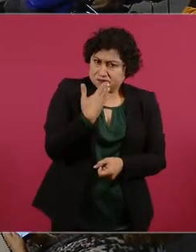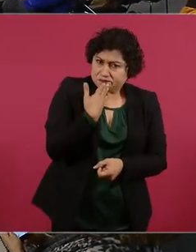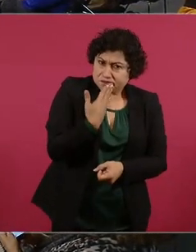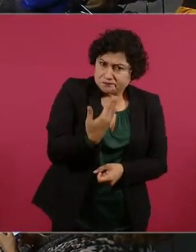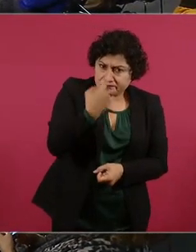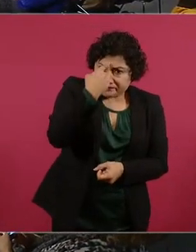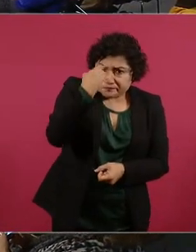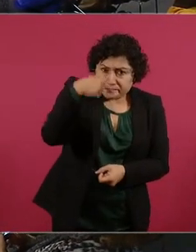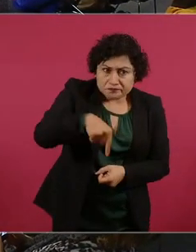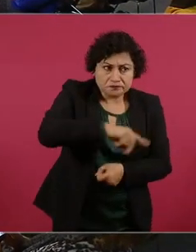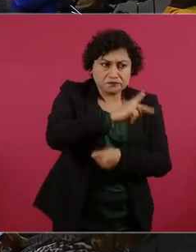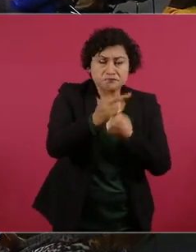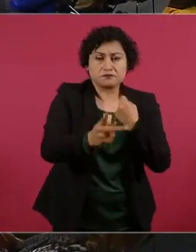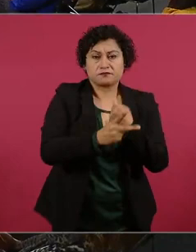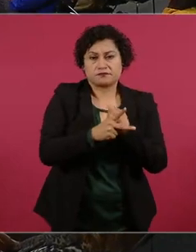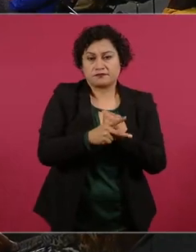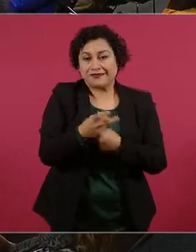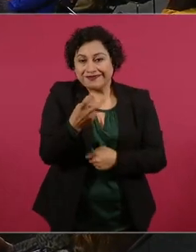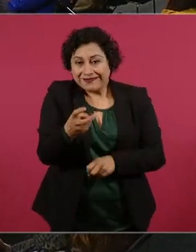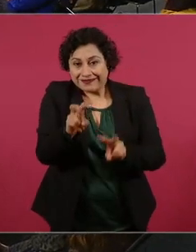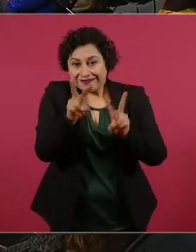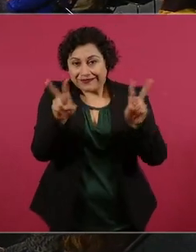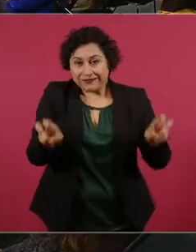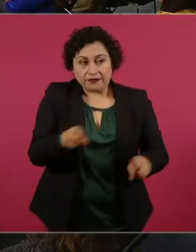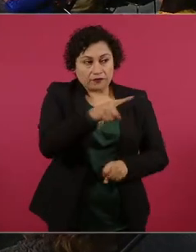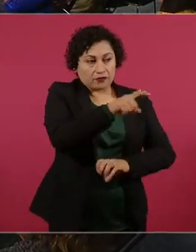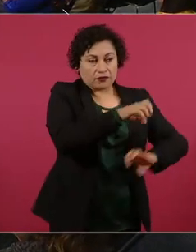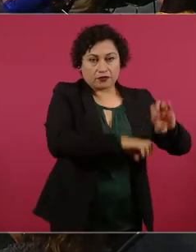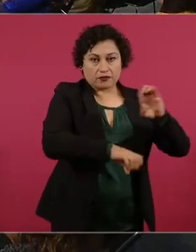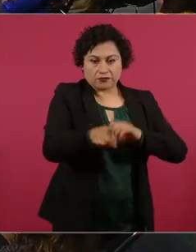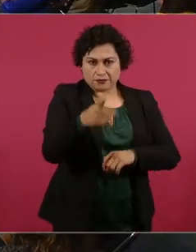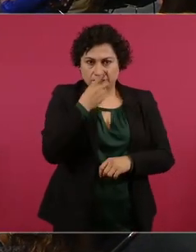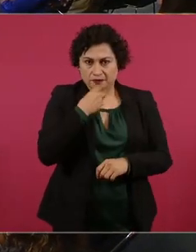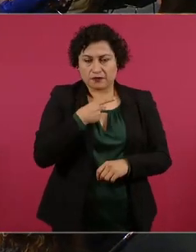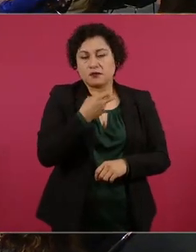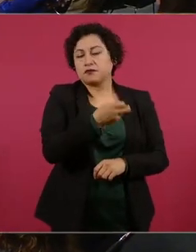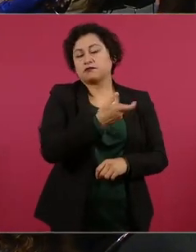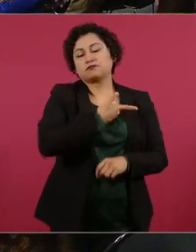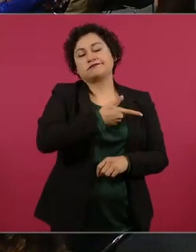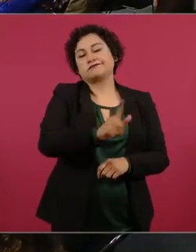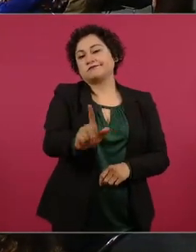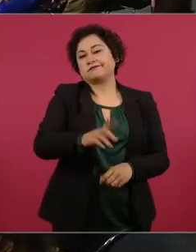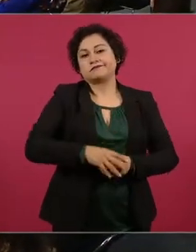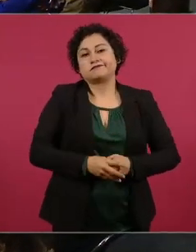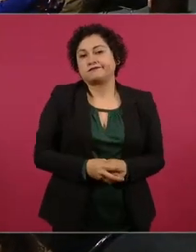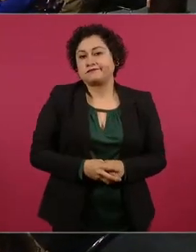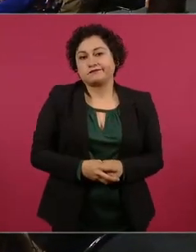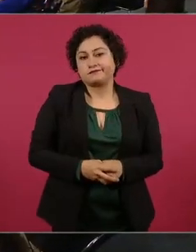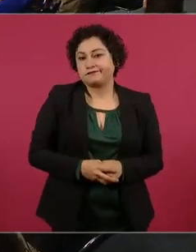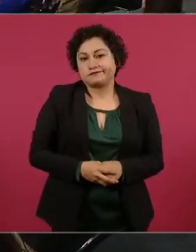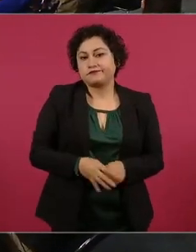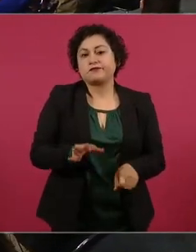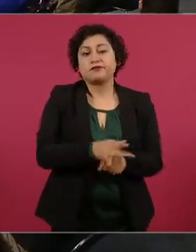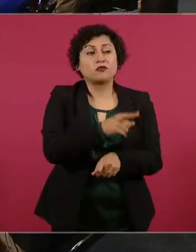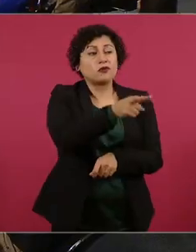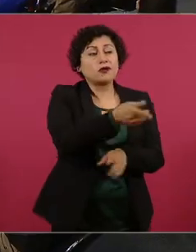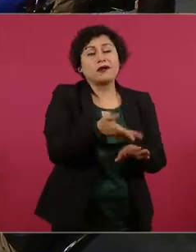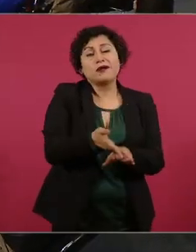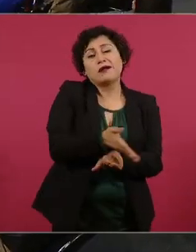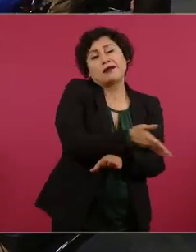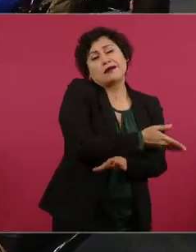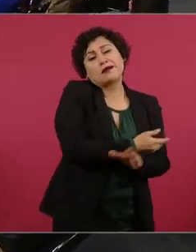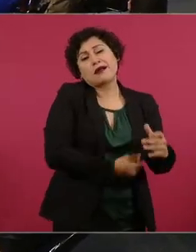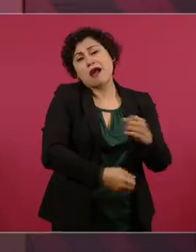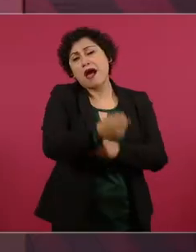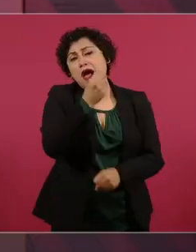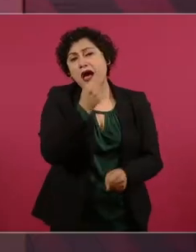pues no les gusta a quienes por décadas manejaron la